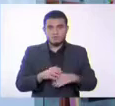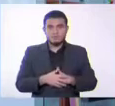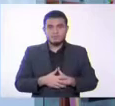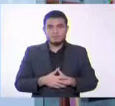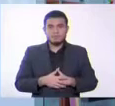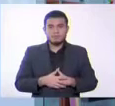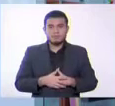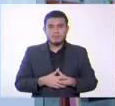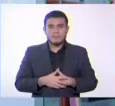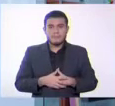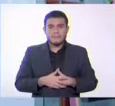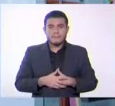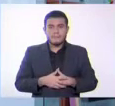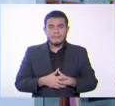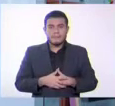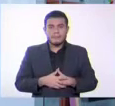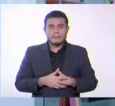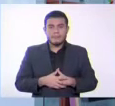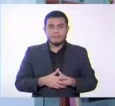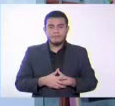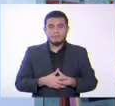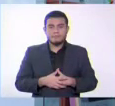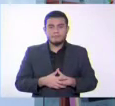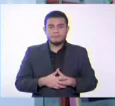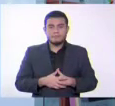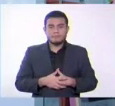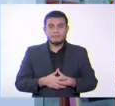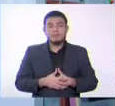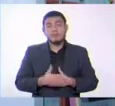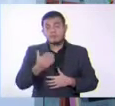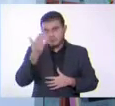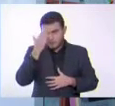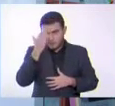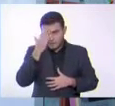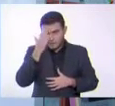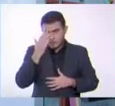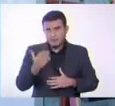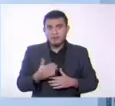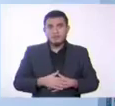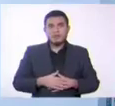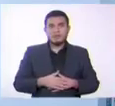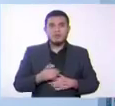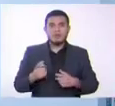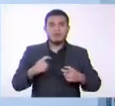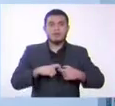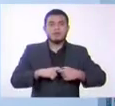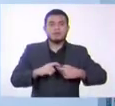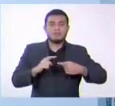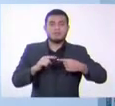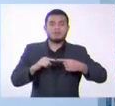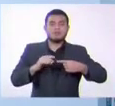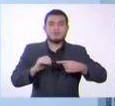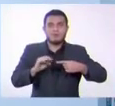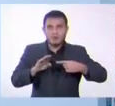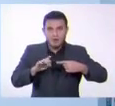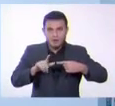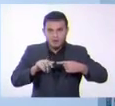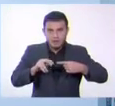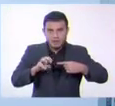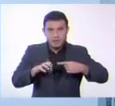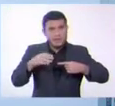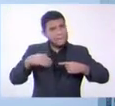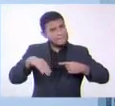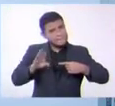También debemos considerar que en el enlace covalente es posible formar más de